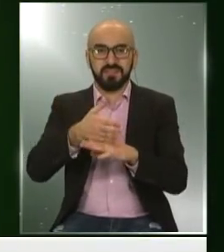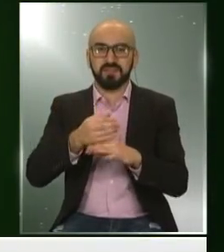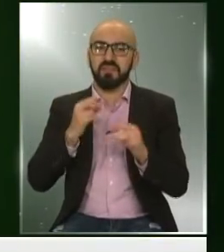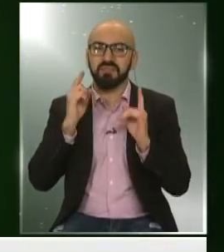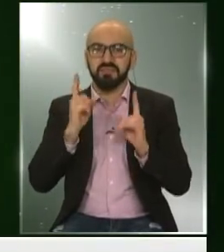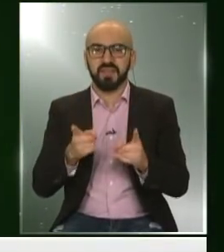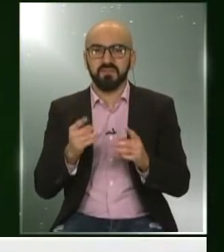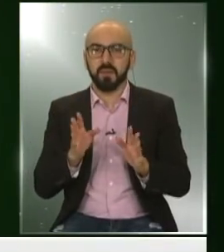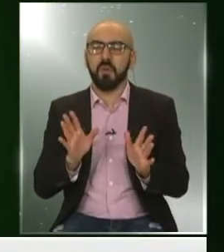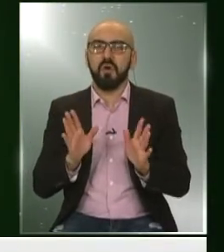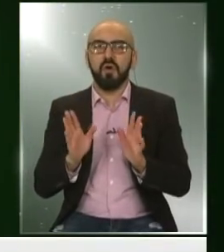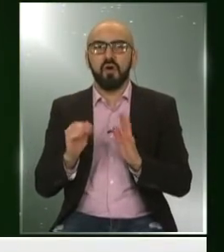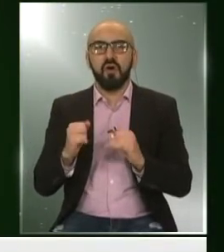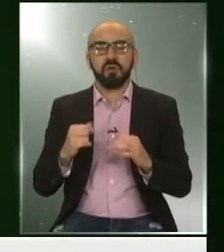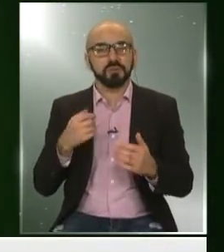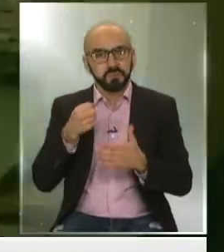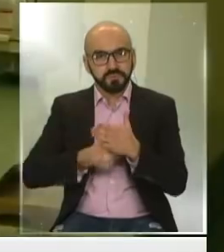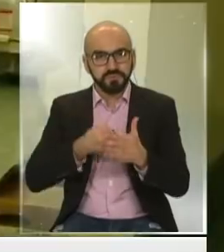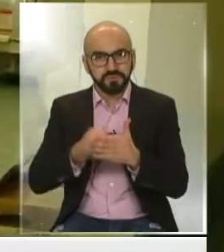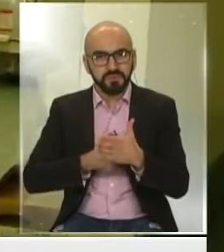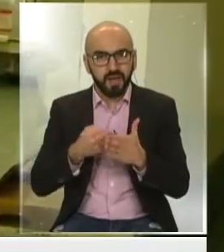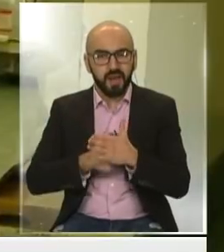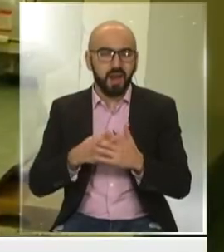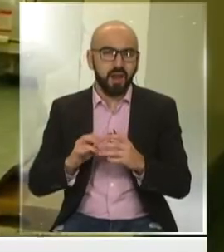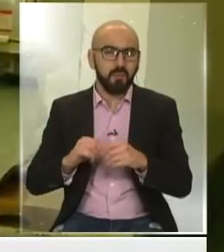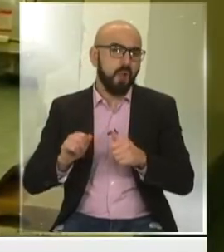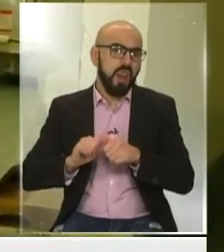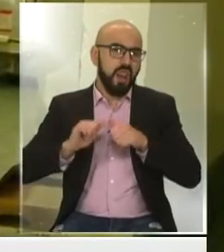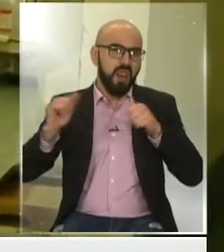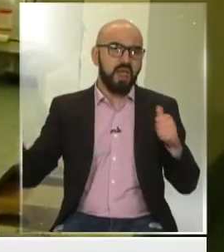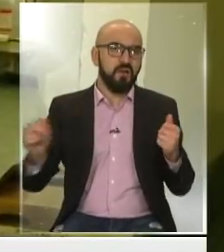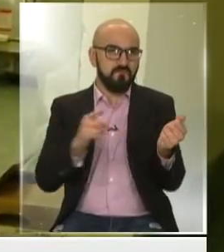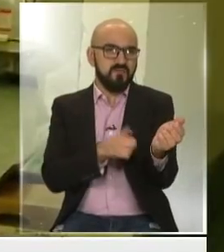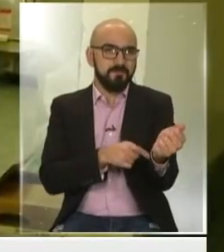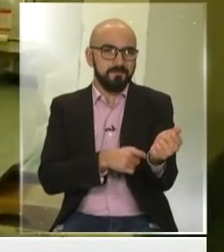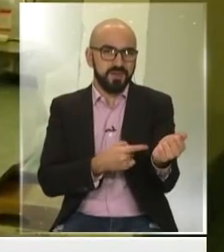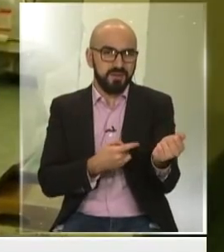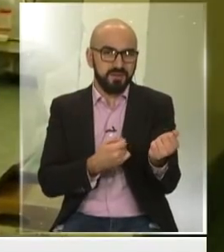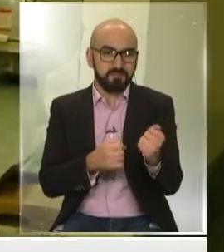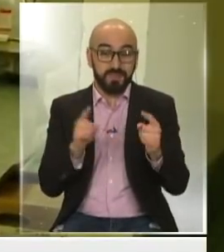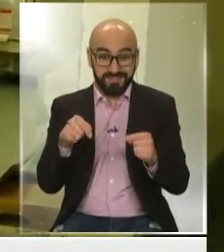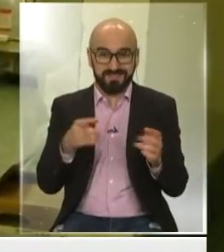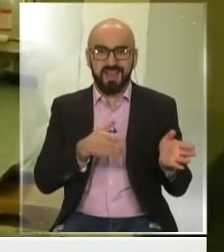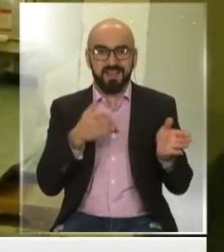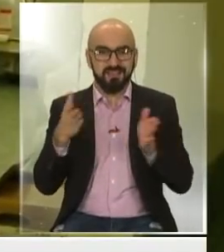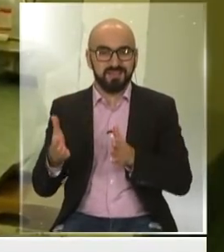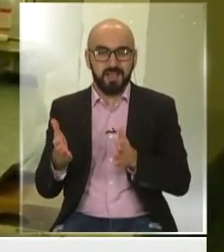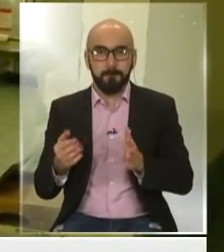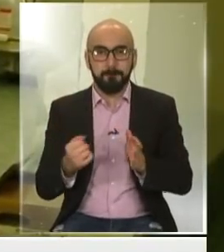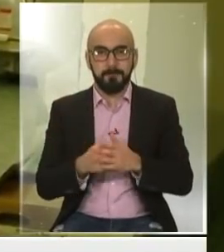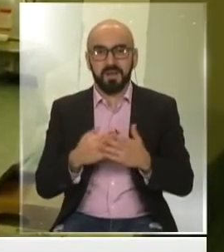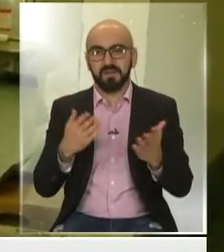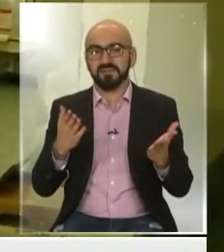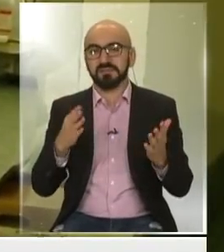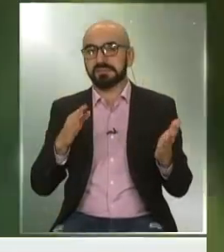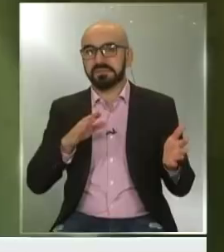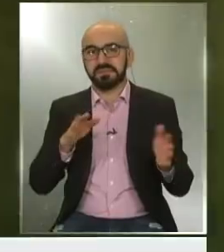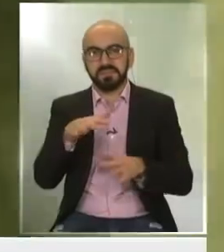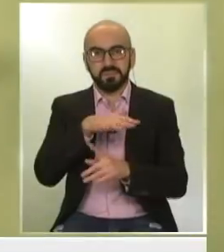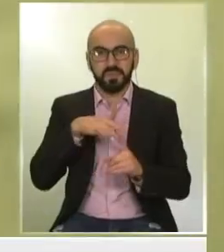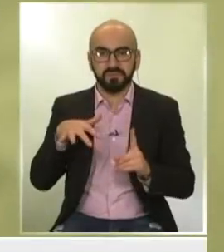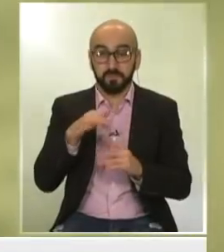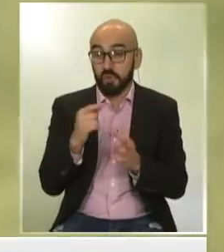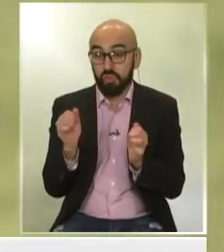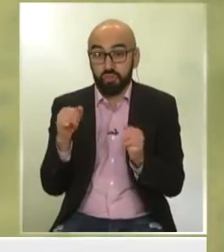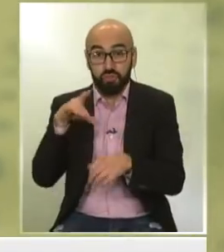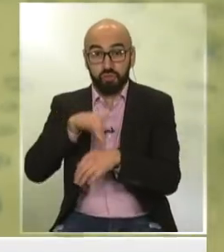enfrentar lejos de sus seres queridos esta crítica etapa de la enfermedad. Los equipos médicos son la única compañía que